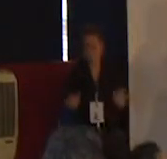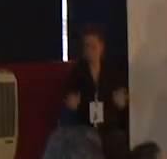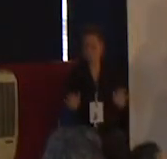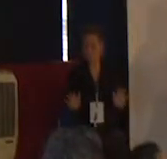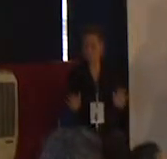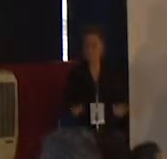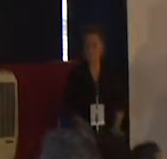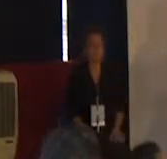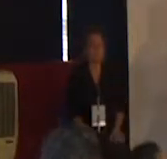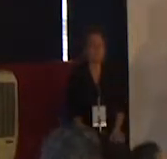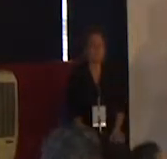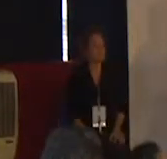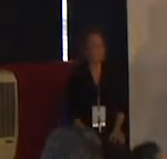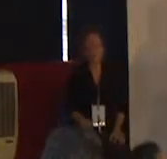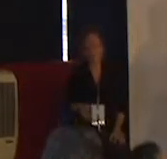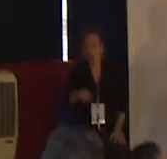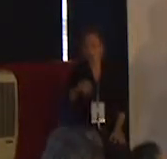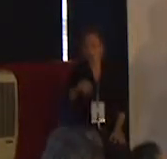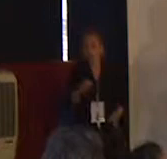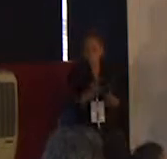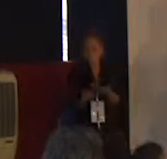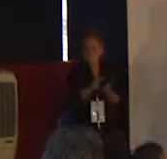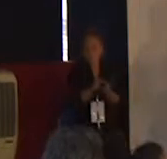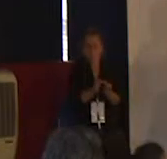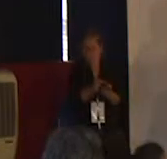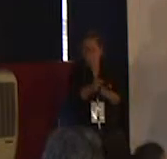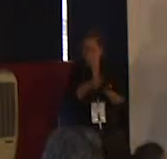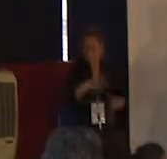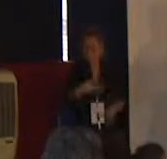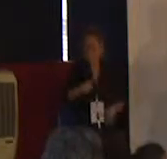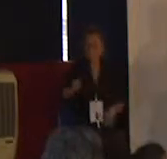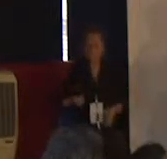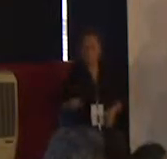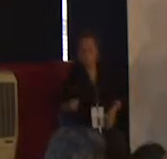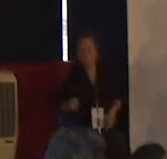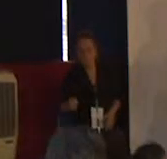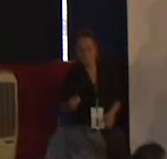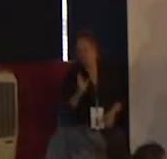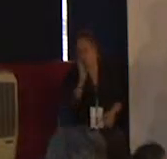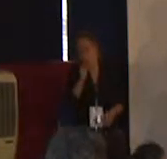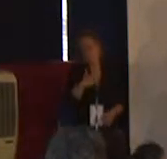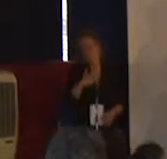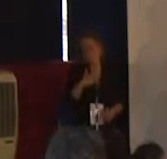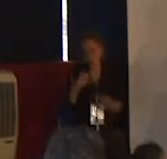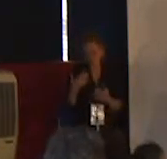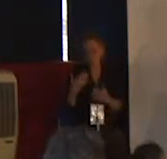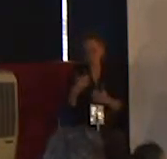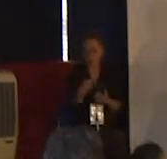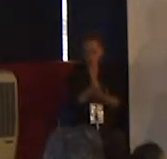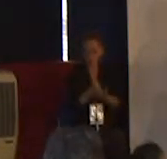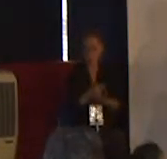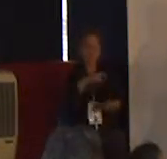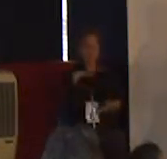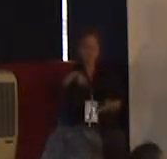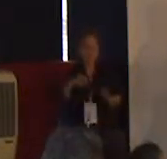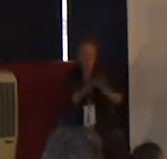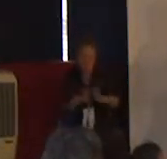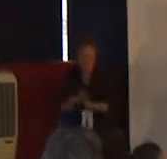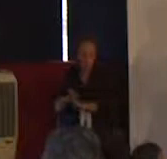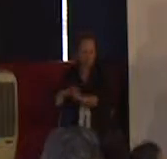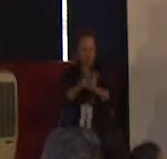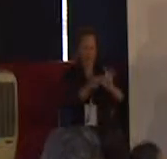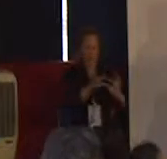había. No había bastones, no hay eso, pero logré una parte. Yo creo que si nosotros nos